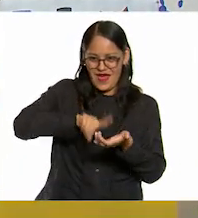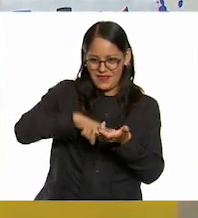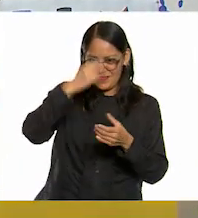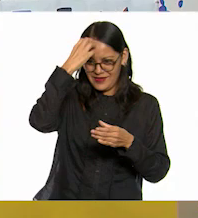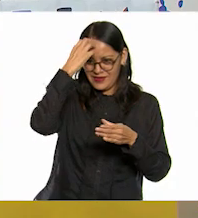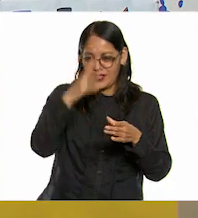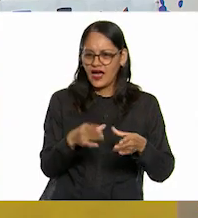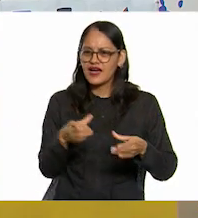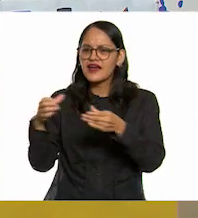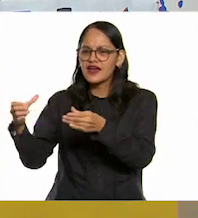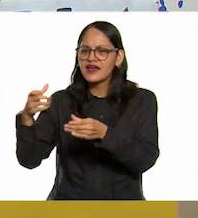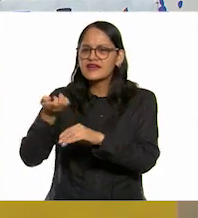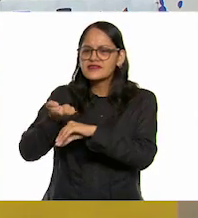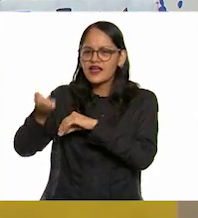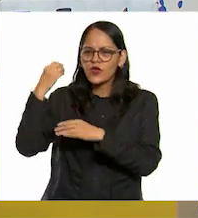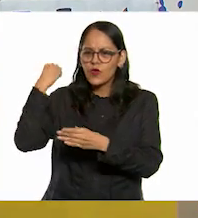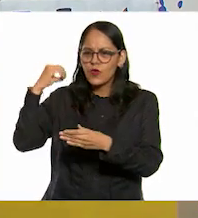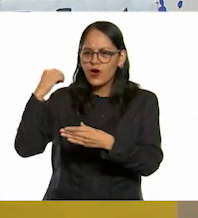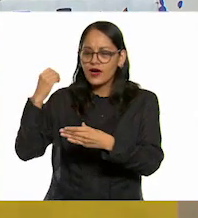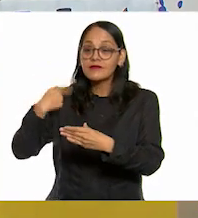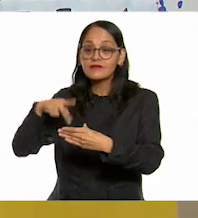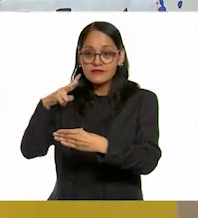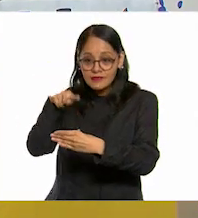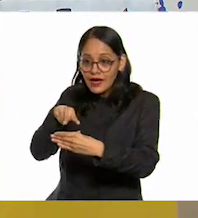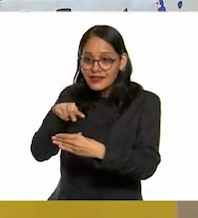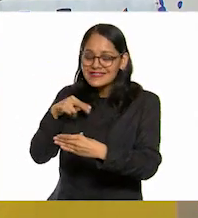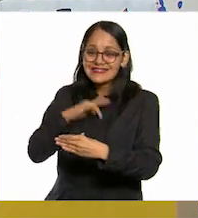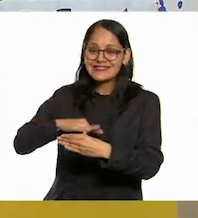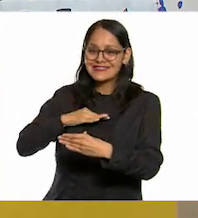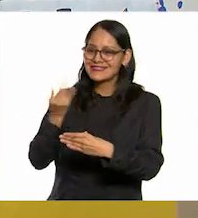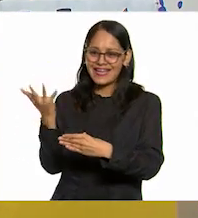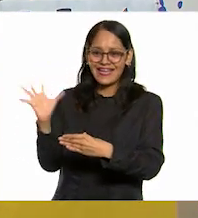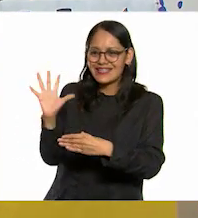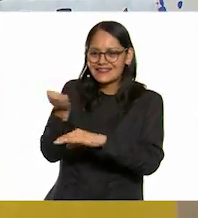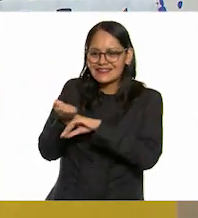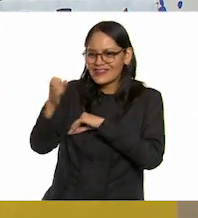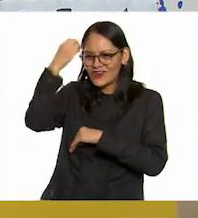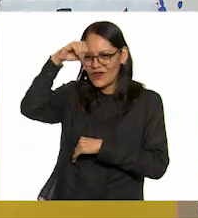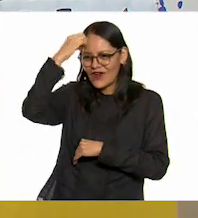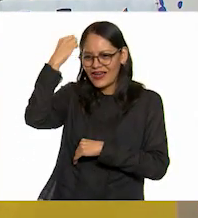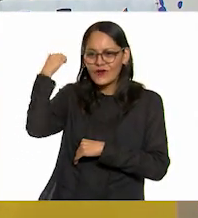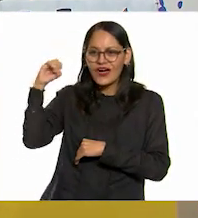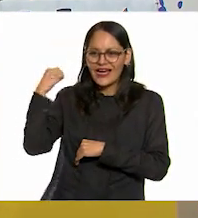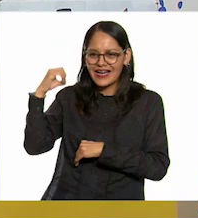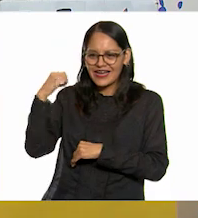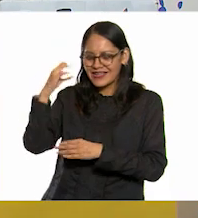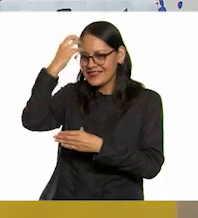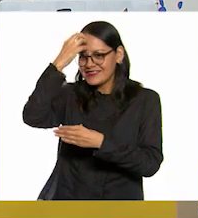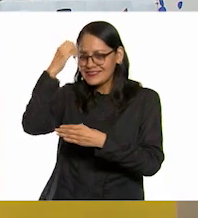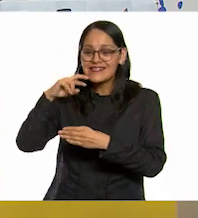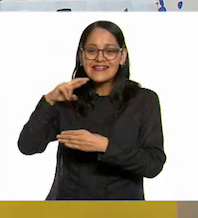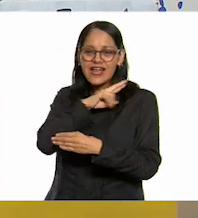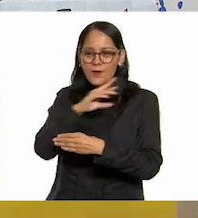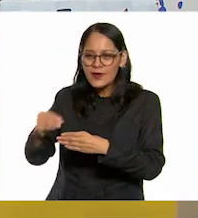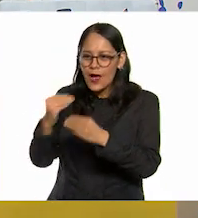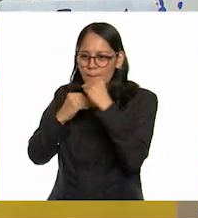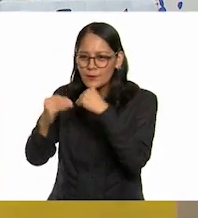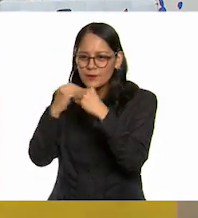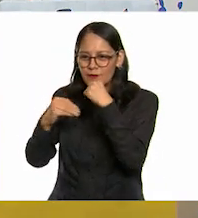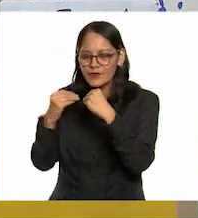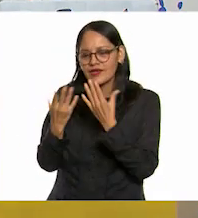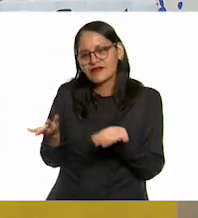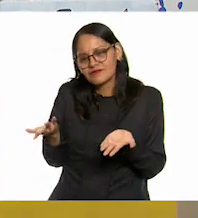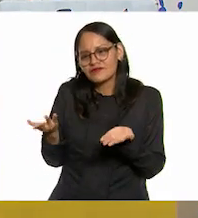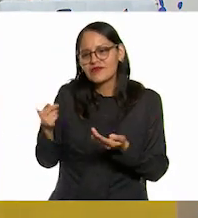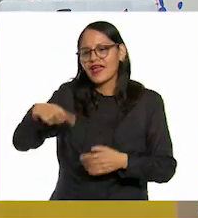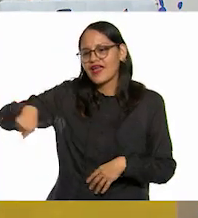vive en Oaxaca, se sentiría muy feliz y disfrutaría inmediatamente de esos deliciosos chapulines,